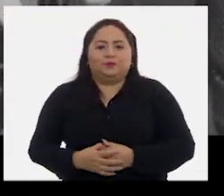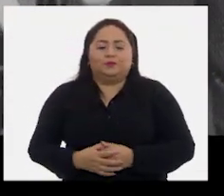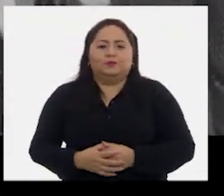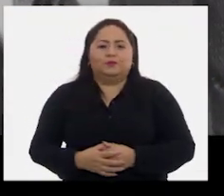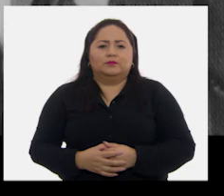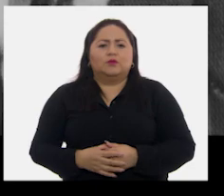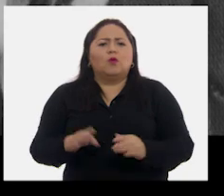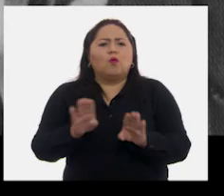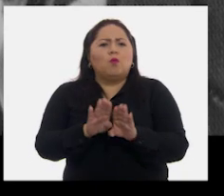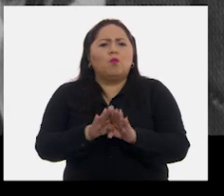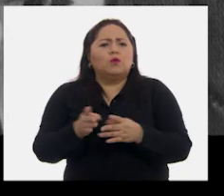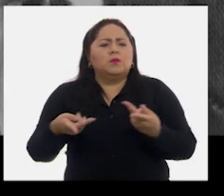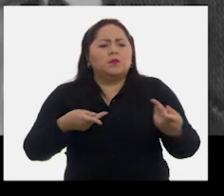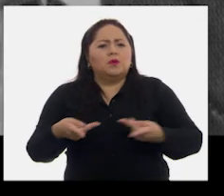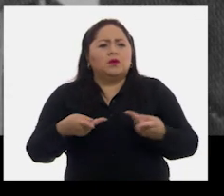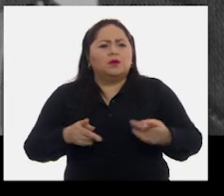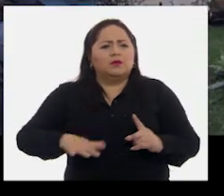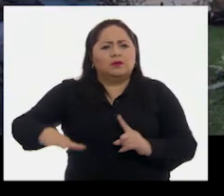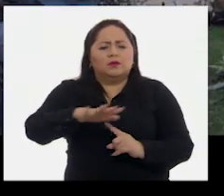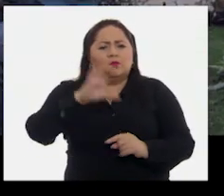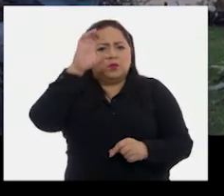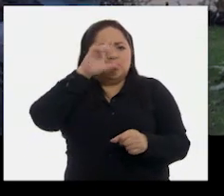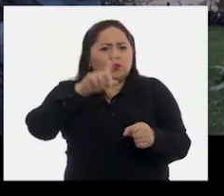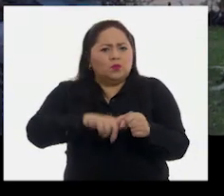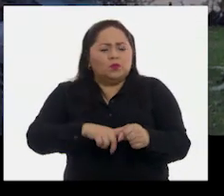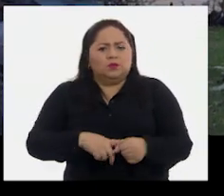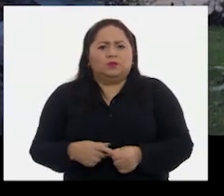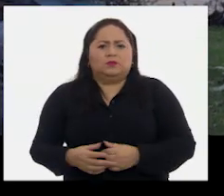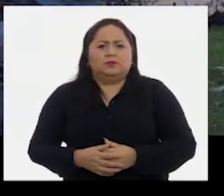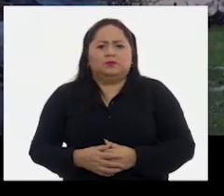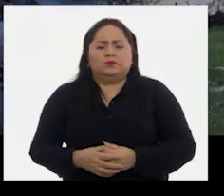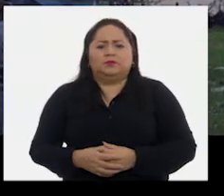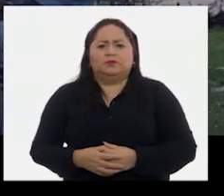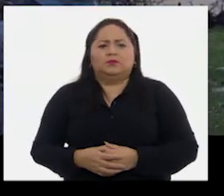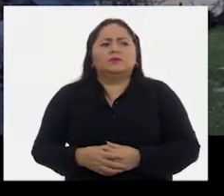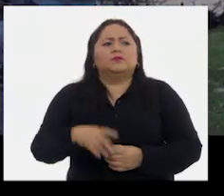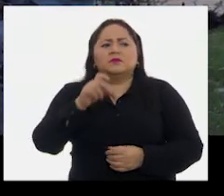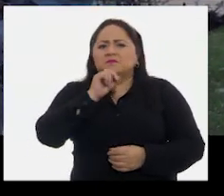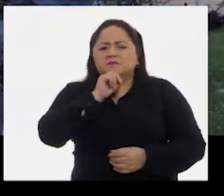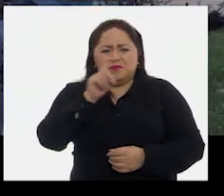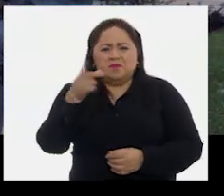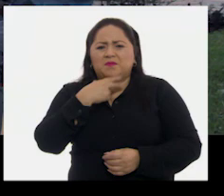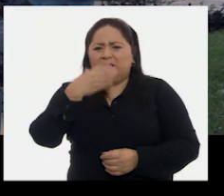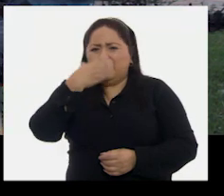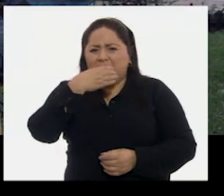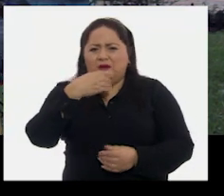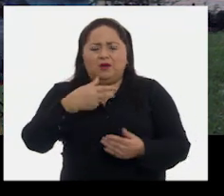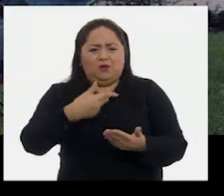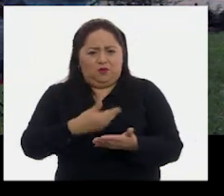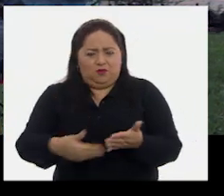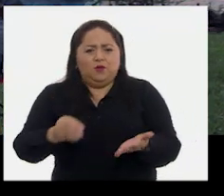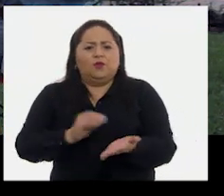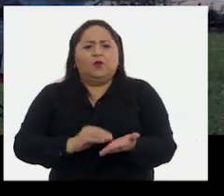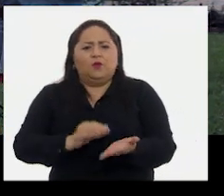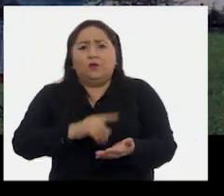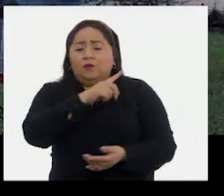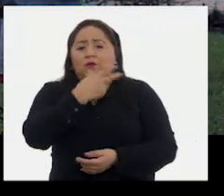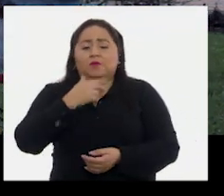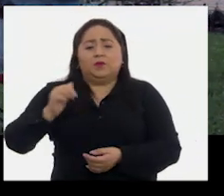¿Cómo se prepara el ambiente cultural que hace eficaz al cardenismo y que sigue siendo todavía hoy uno de